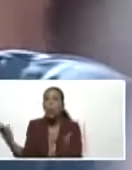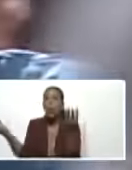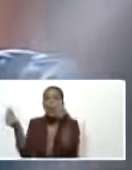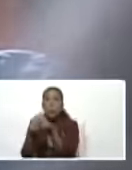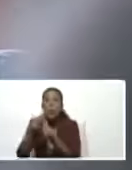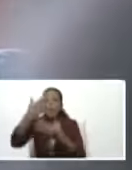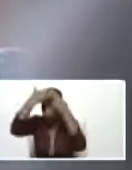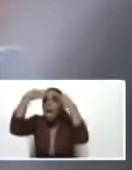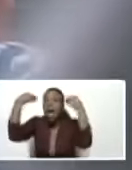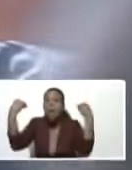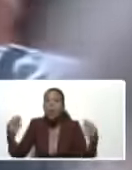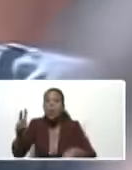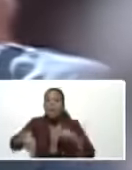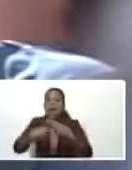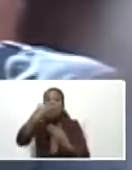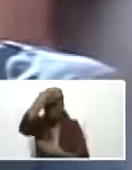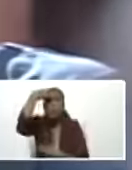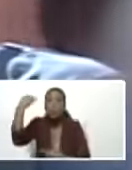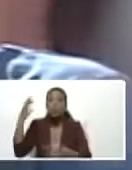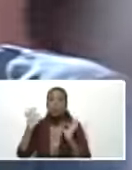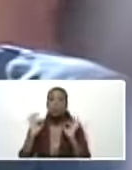Eso no se me olvida, María Cristina.